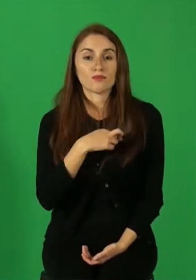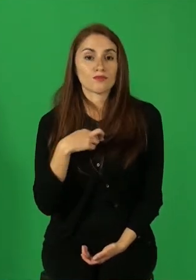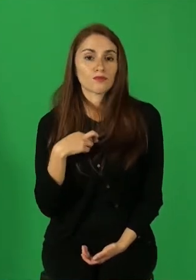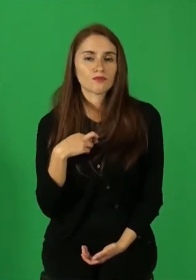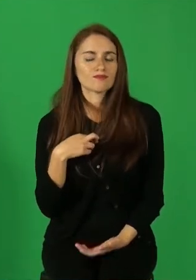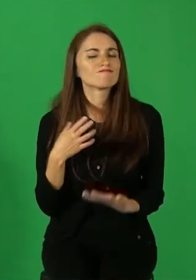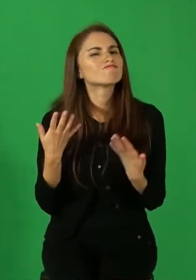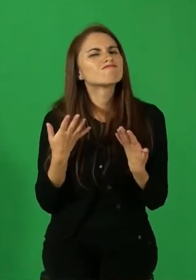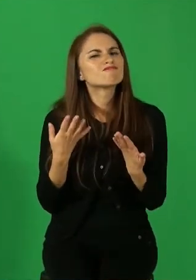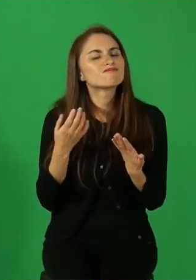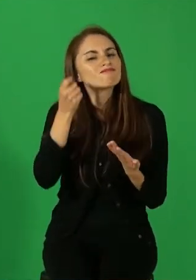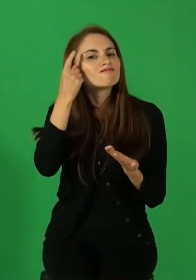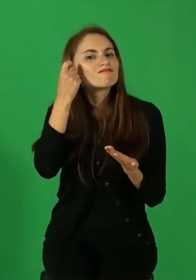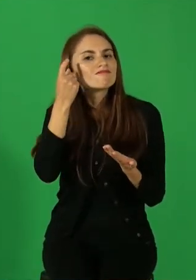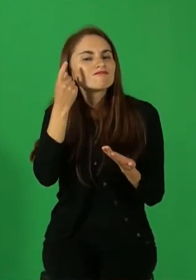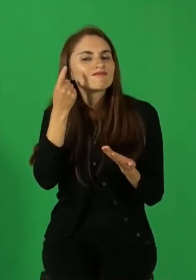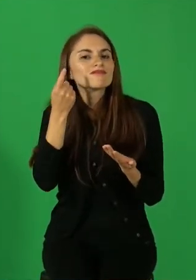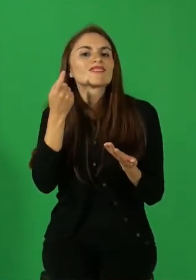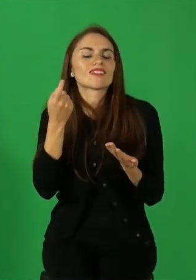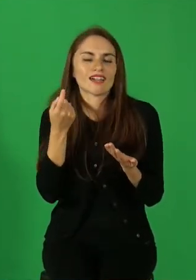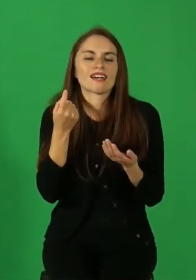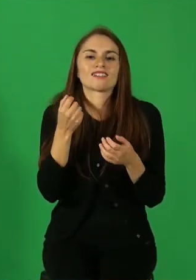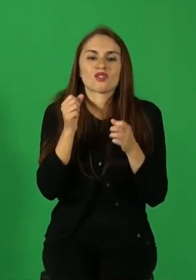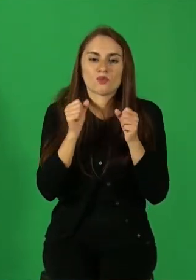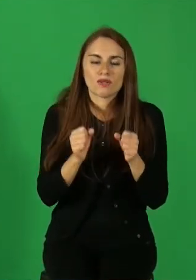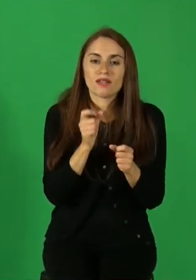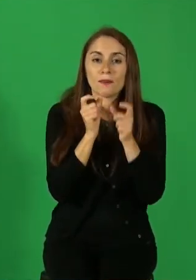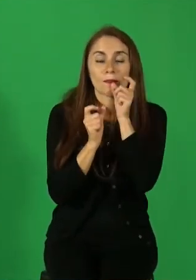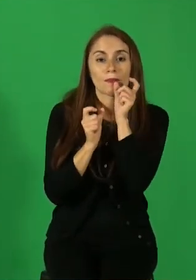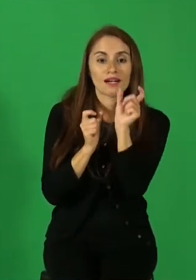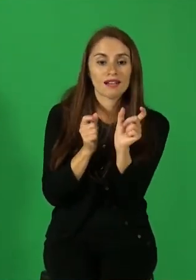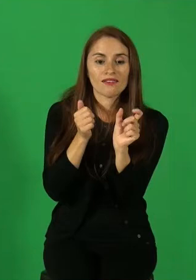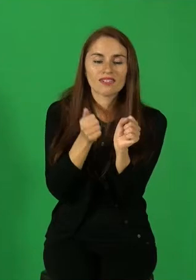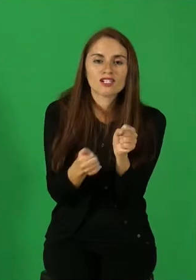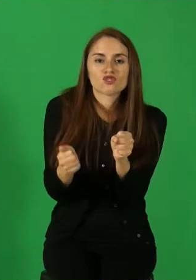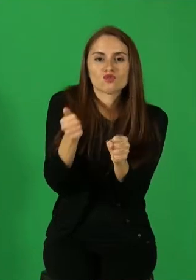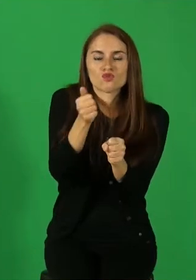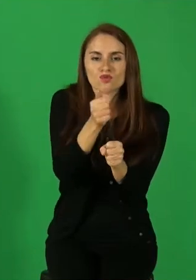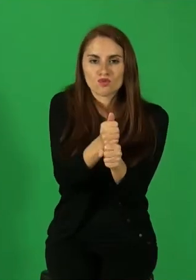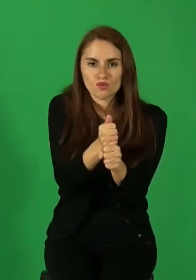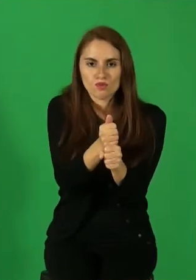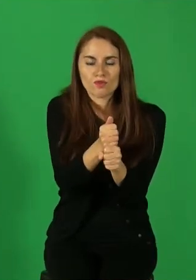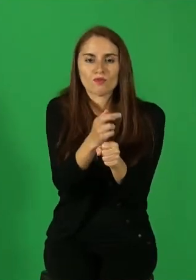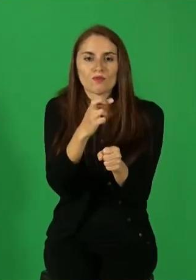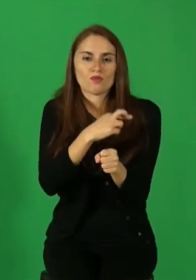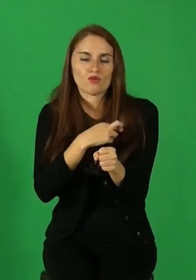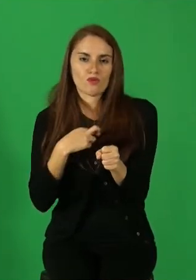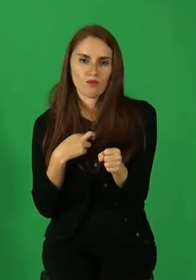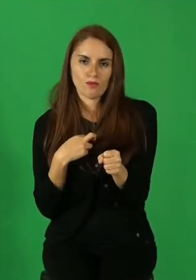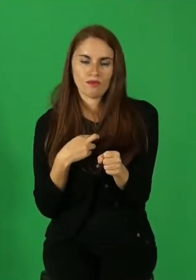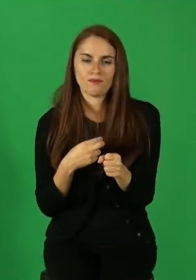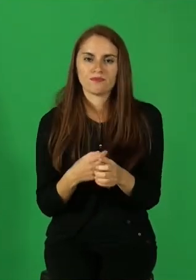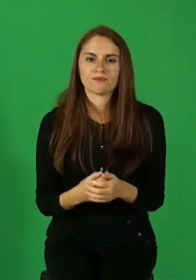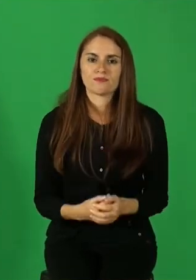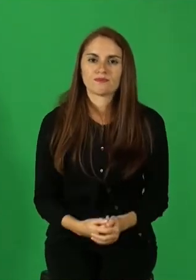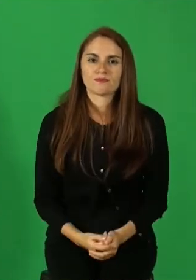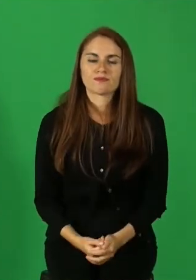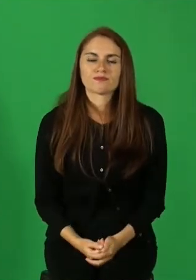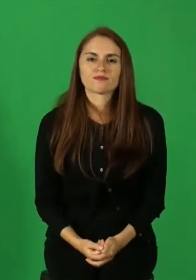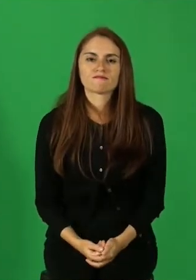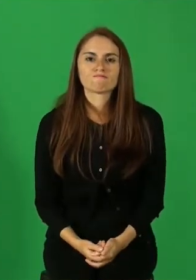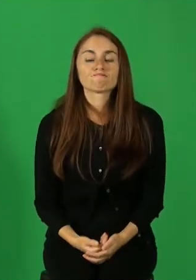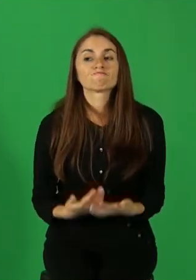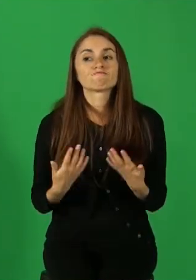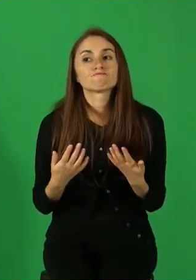qué consiste? En la sustitución de un sustantivo por un pronombre.